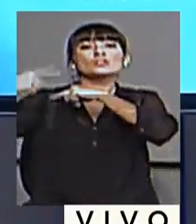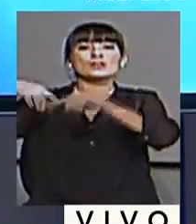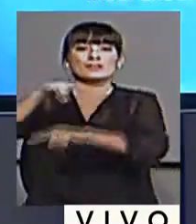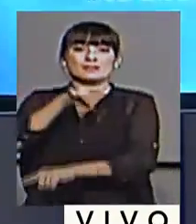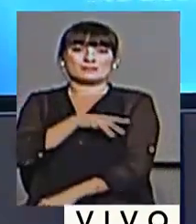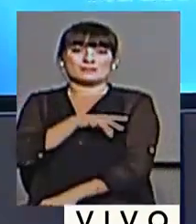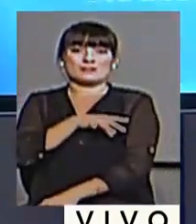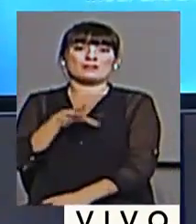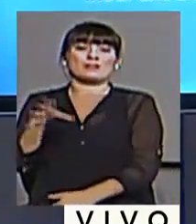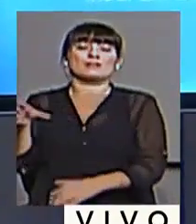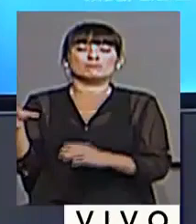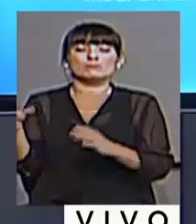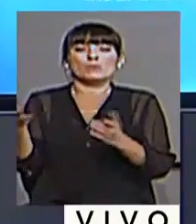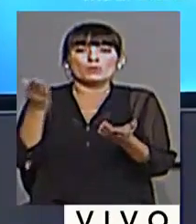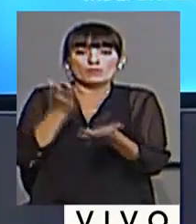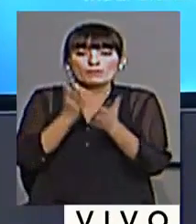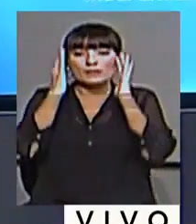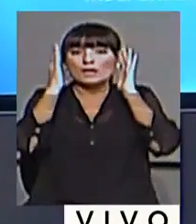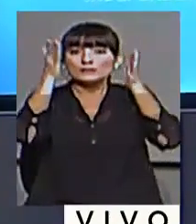no parte